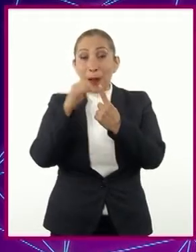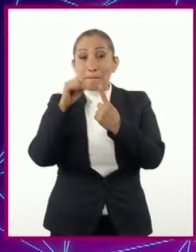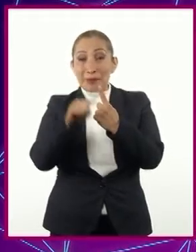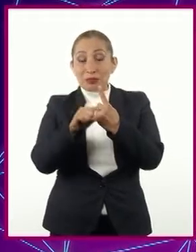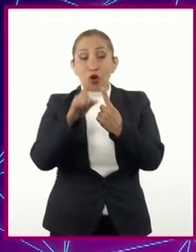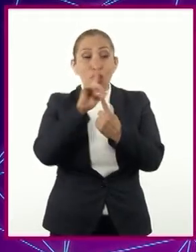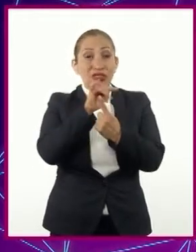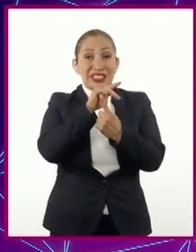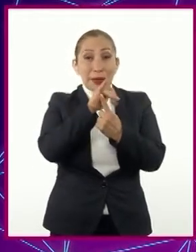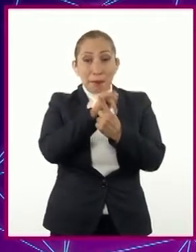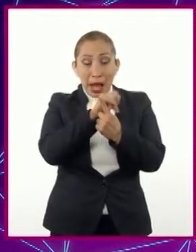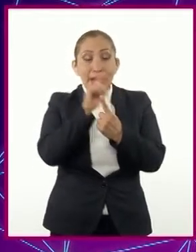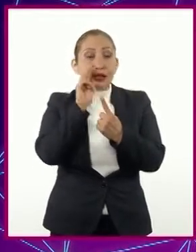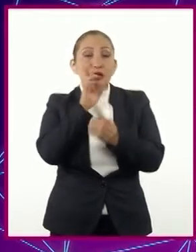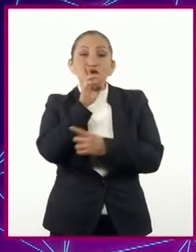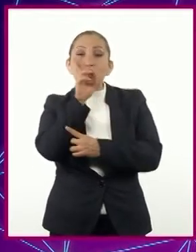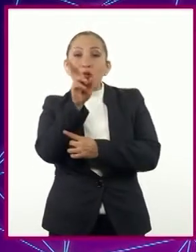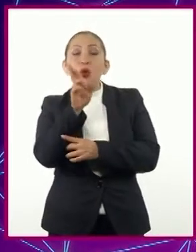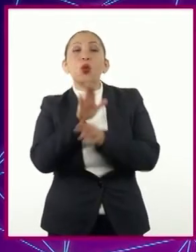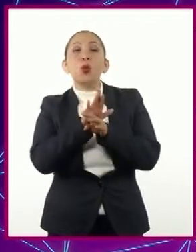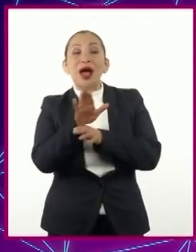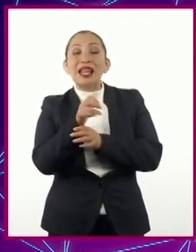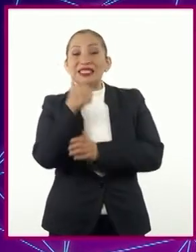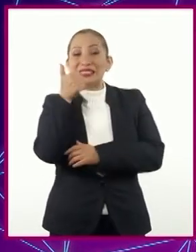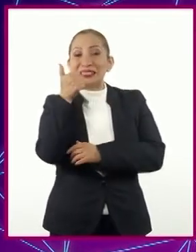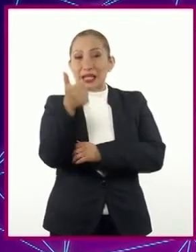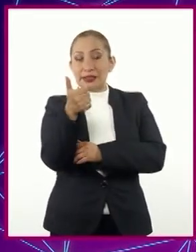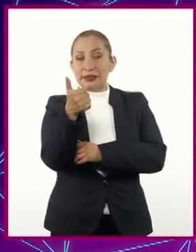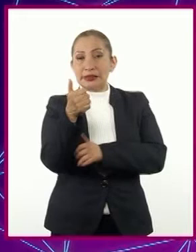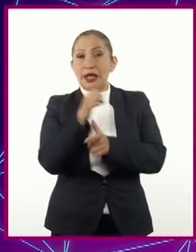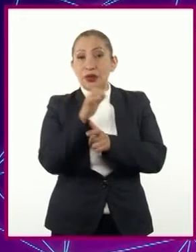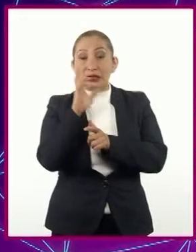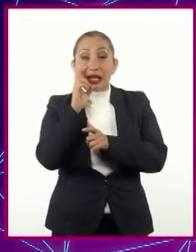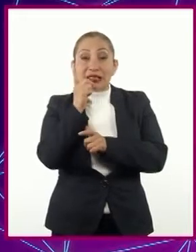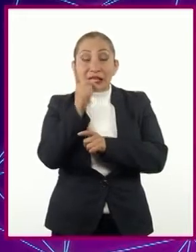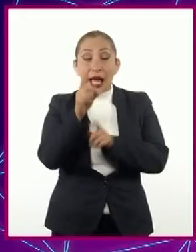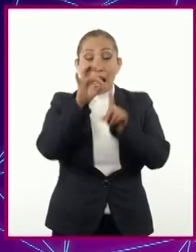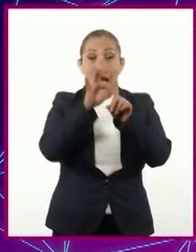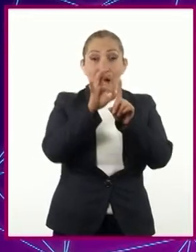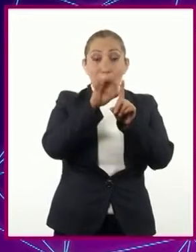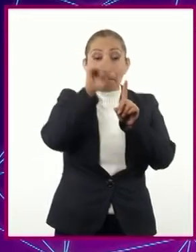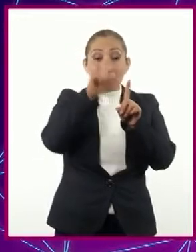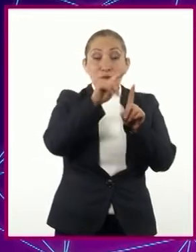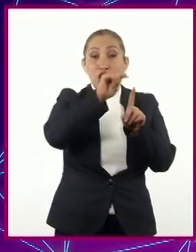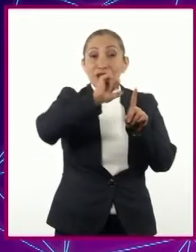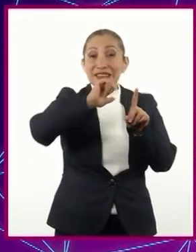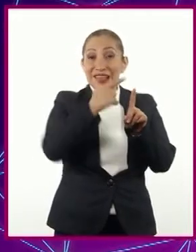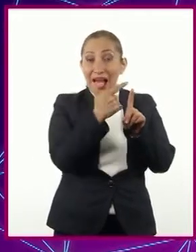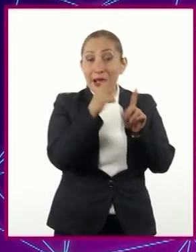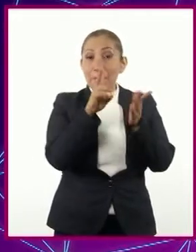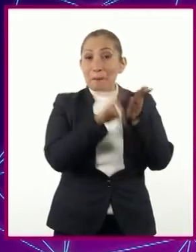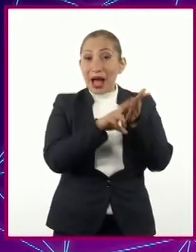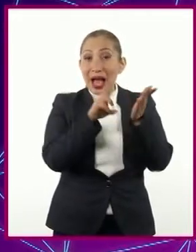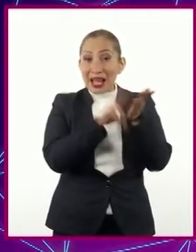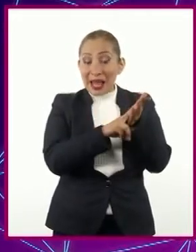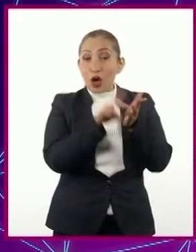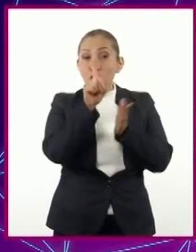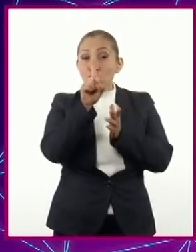se busca deja como resultado 6. Así decimos que el ángulo cuya tangente tiene un valor